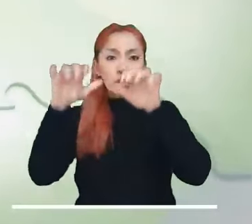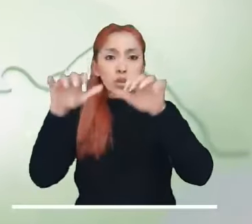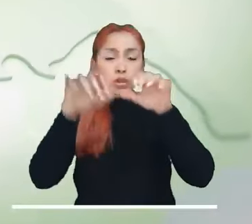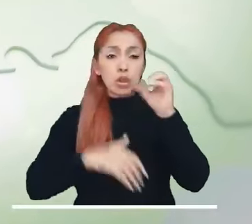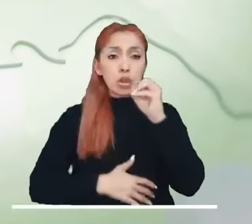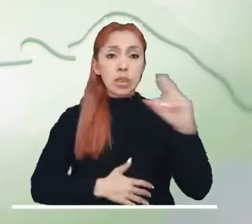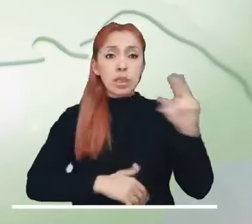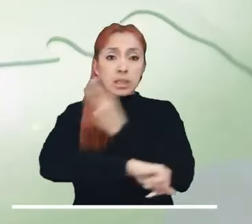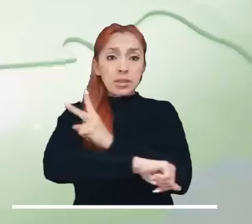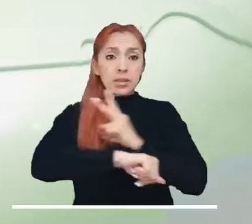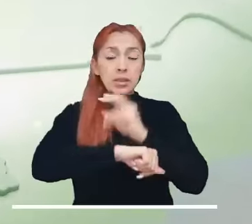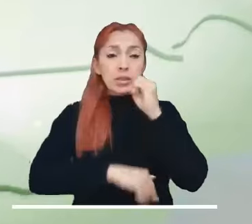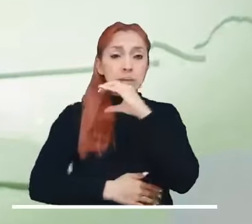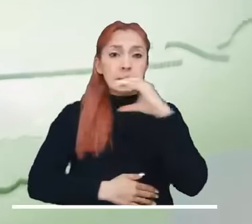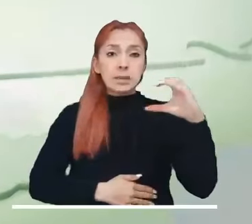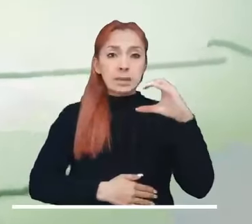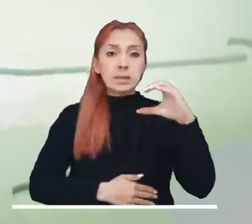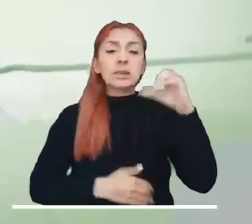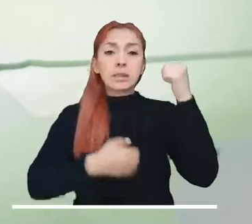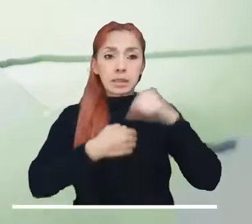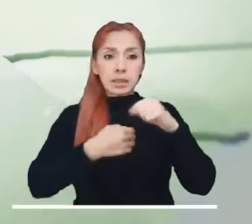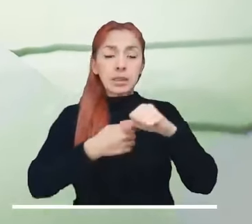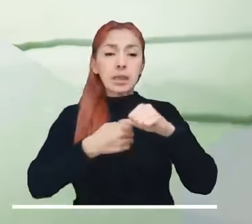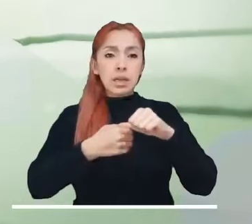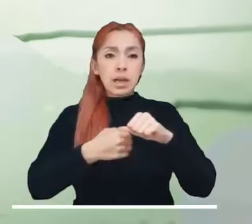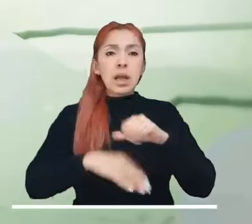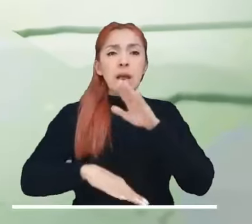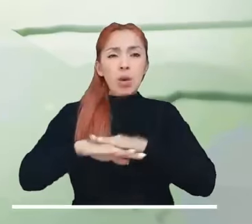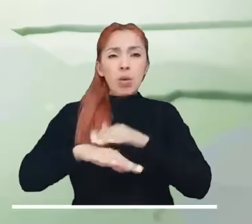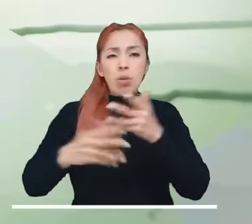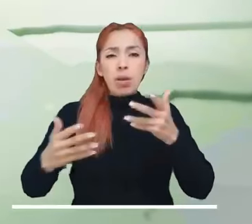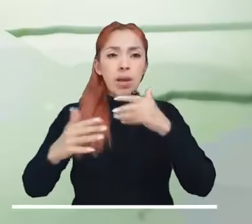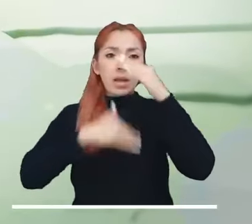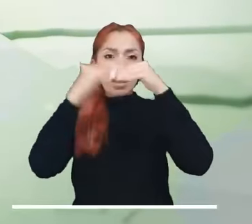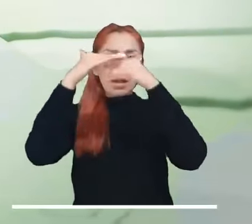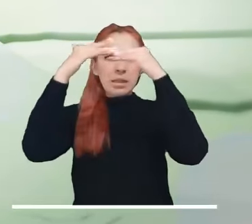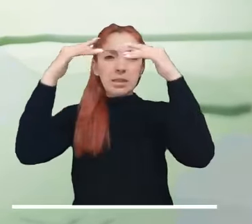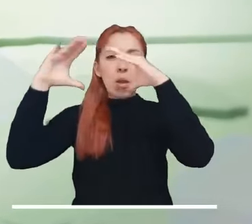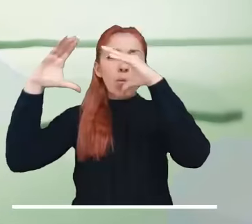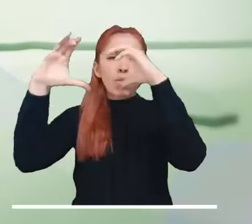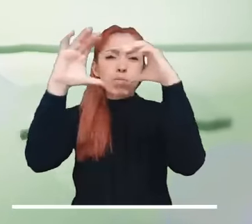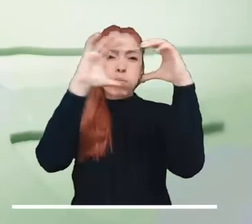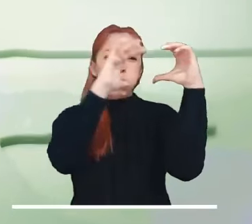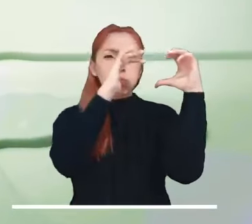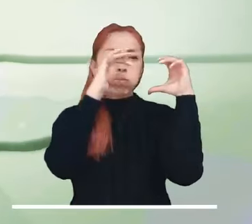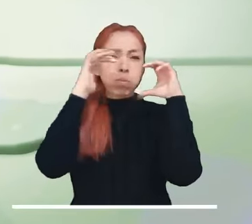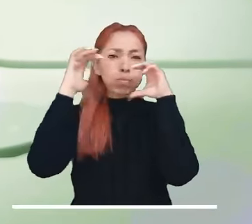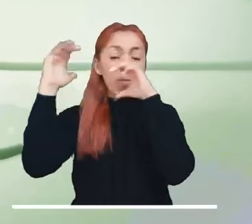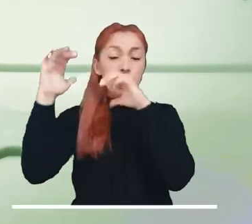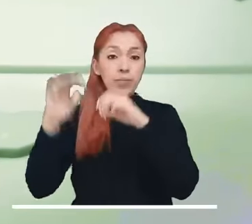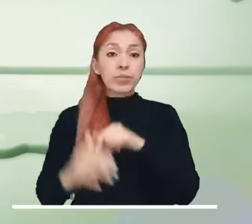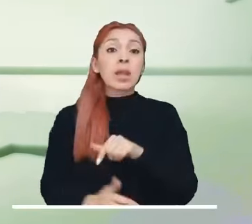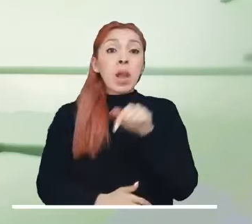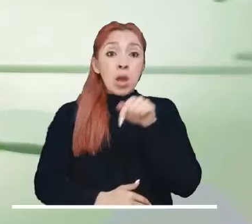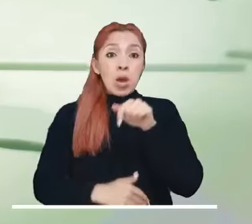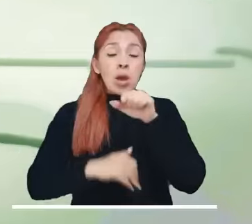Son probables algunas lluvias al oriente de Vichada y hacia el occidente de Arauca debido al cielo encapotado.